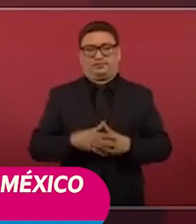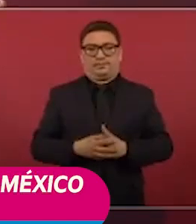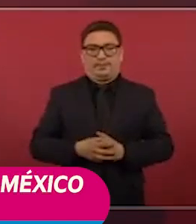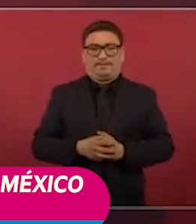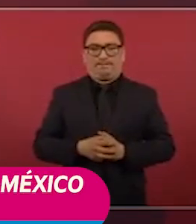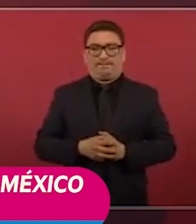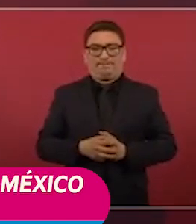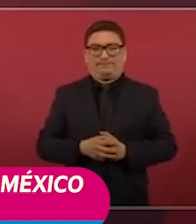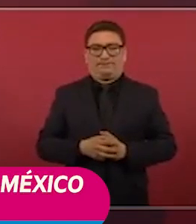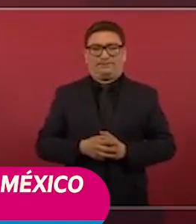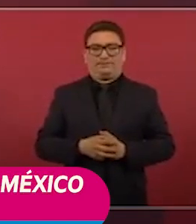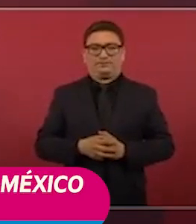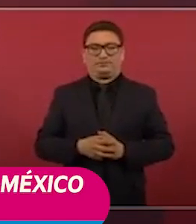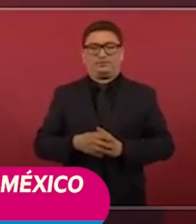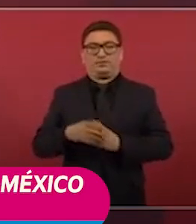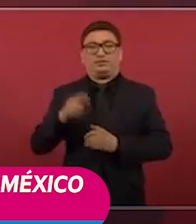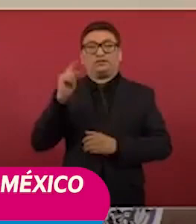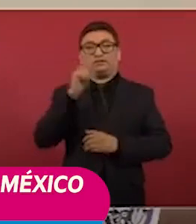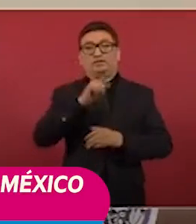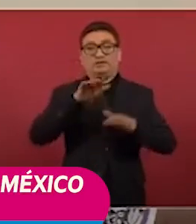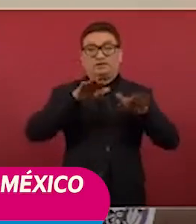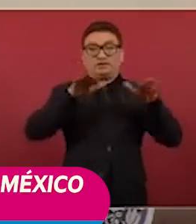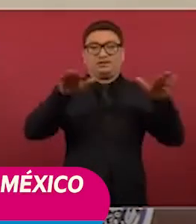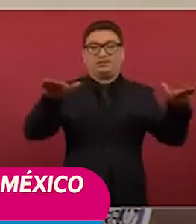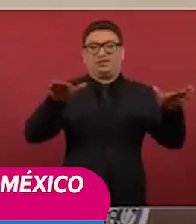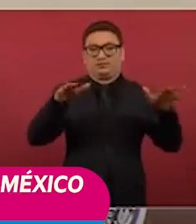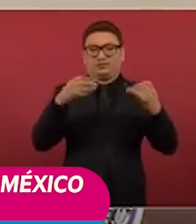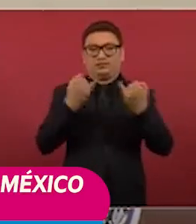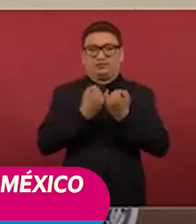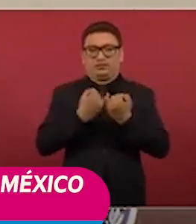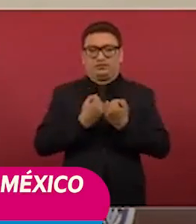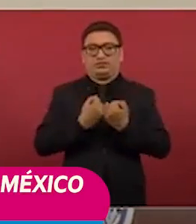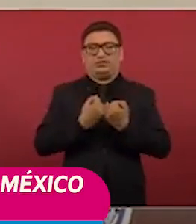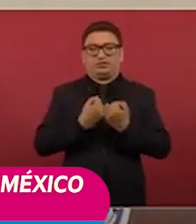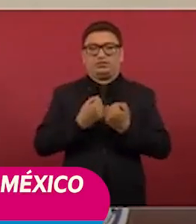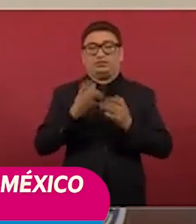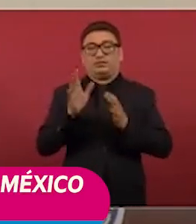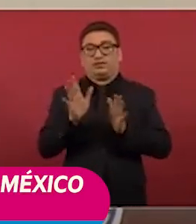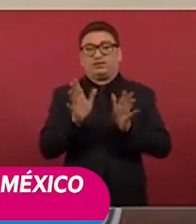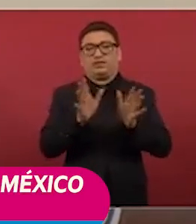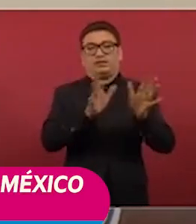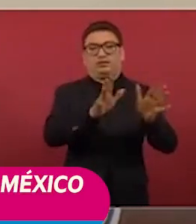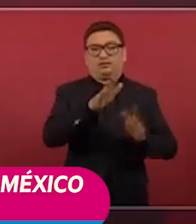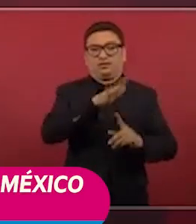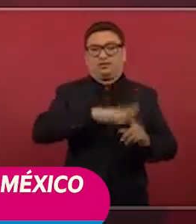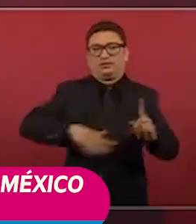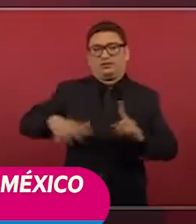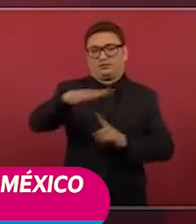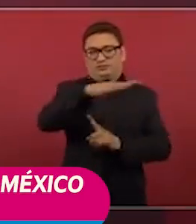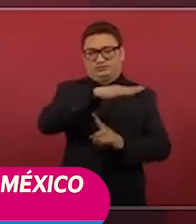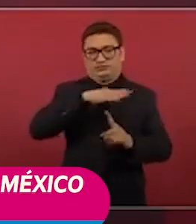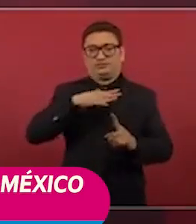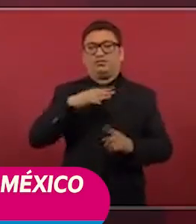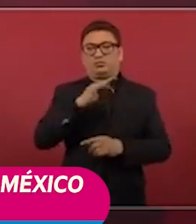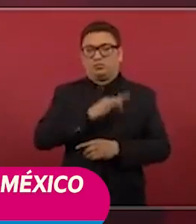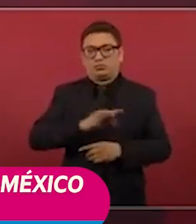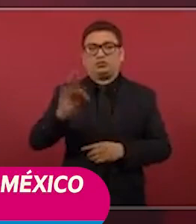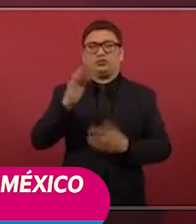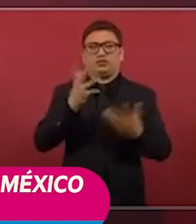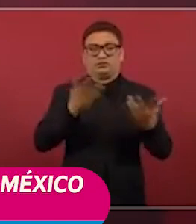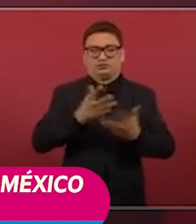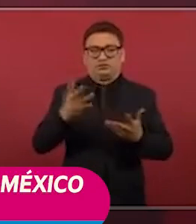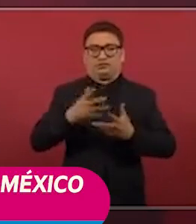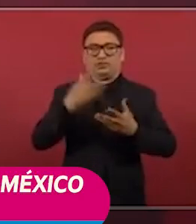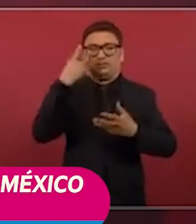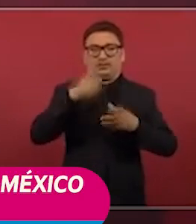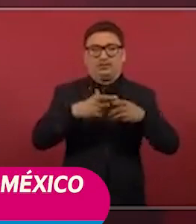Pero no solo es el aeropuerto, es que hacia allá hay posibilidades